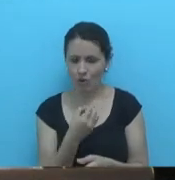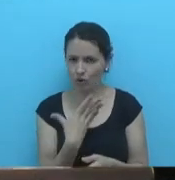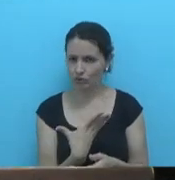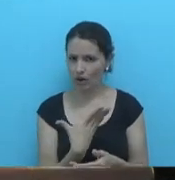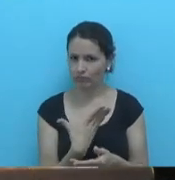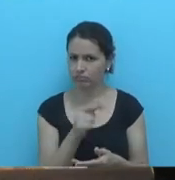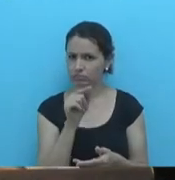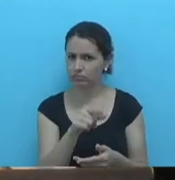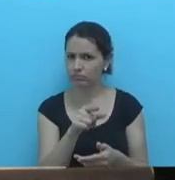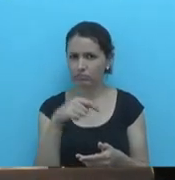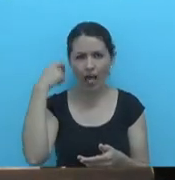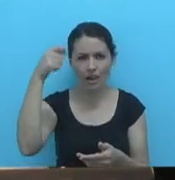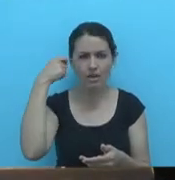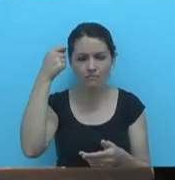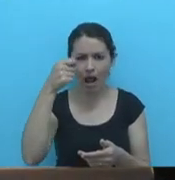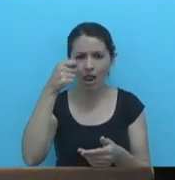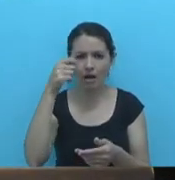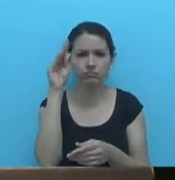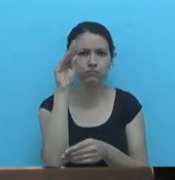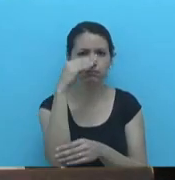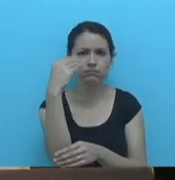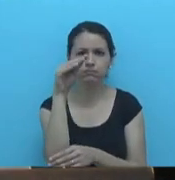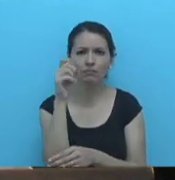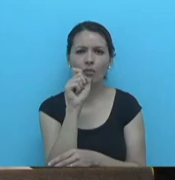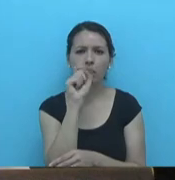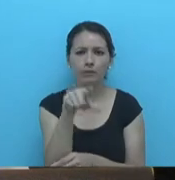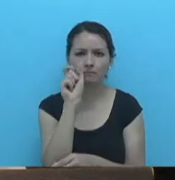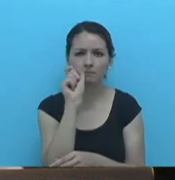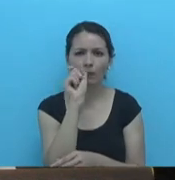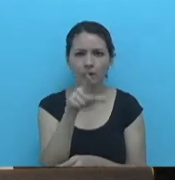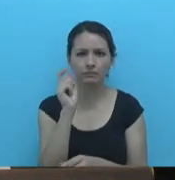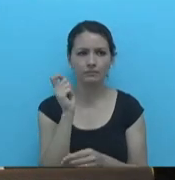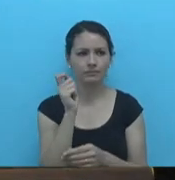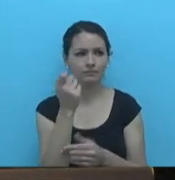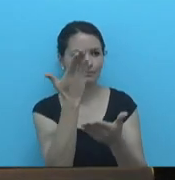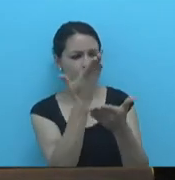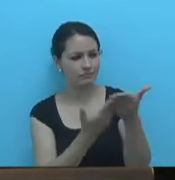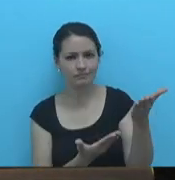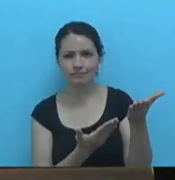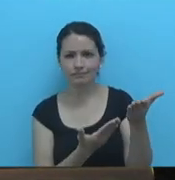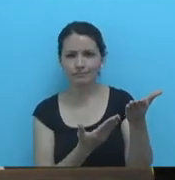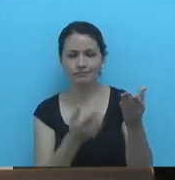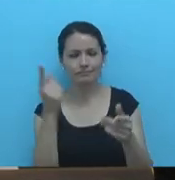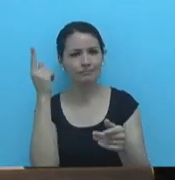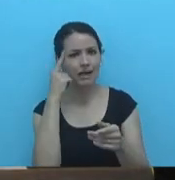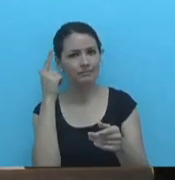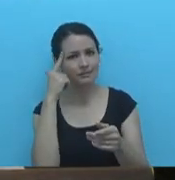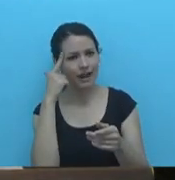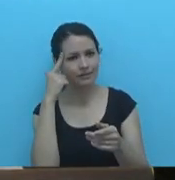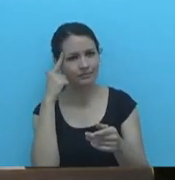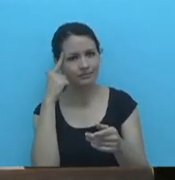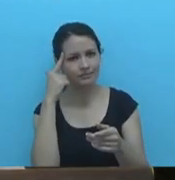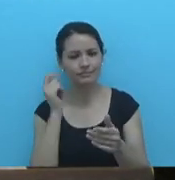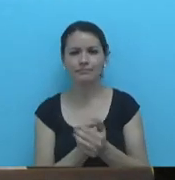El guanaco es el animal que escupe. ¡Qué pedazo de metáfora! La